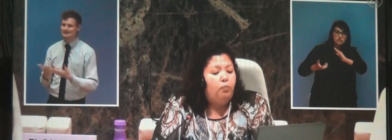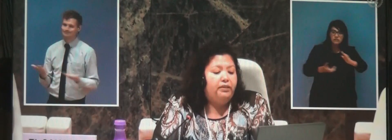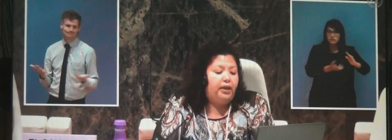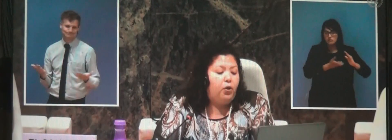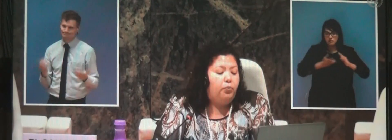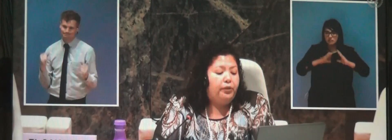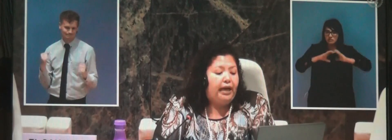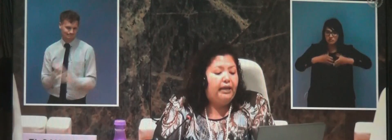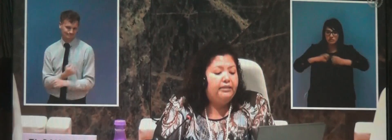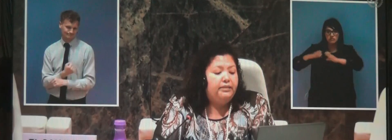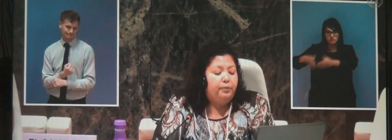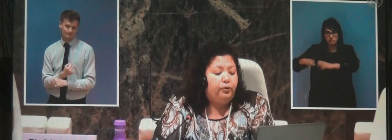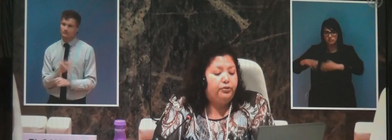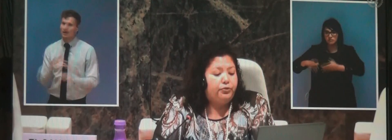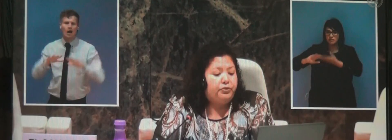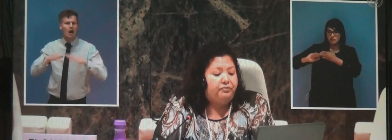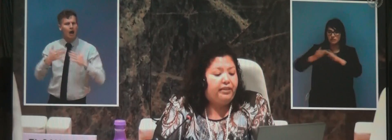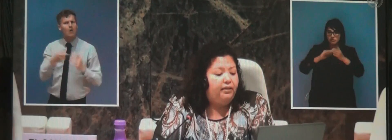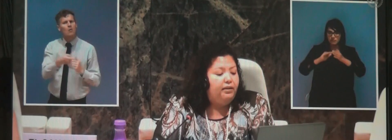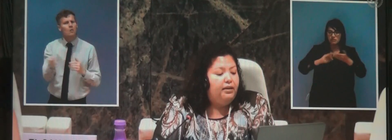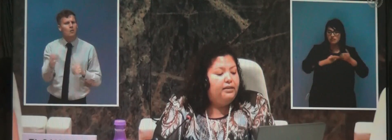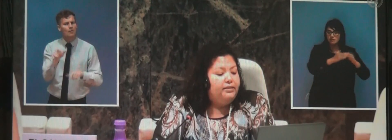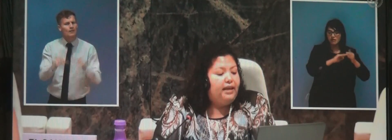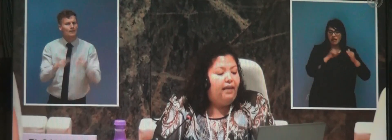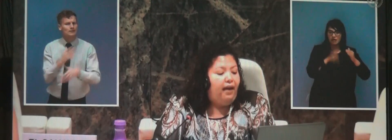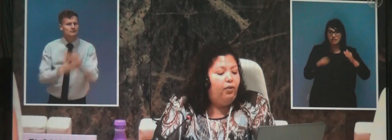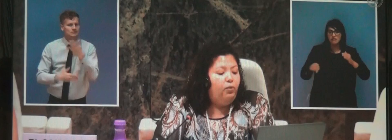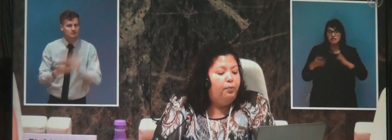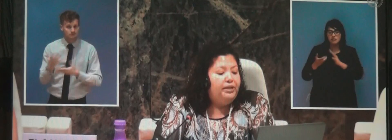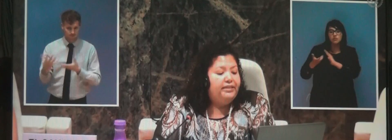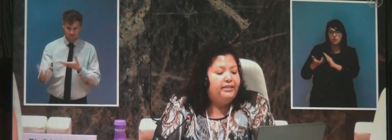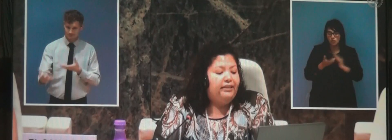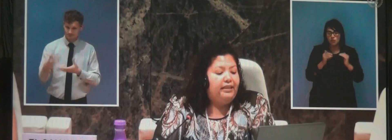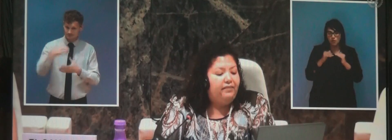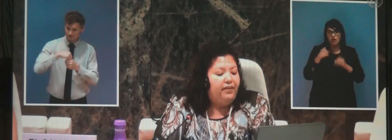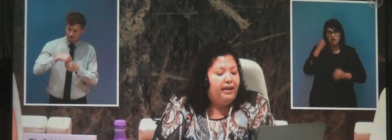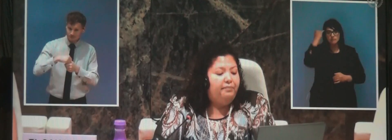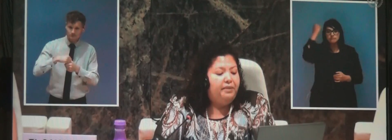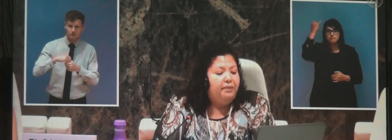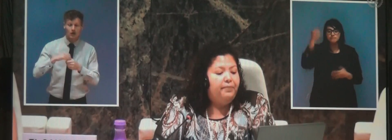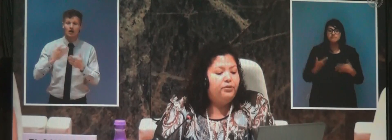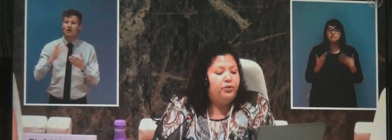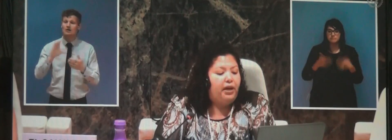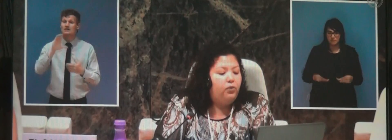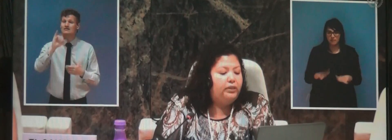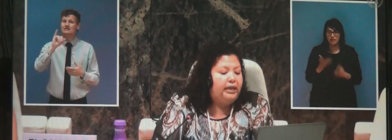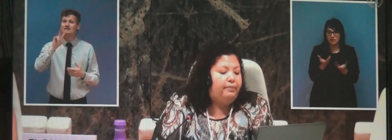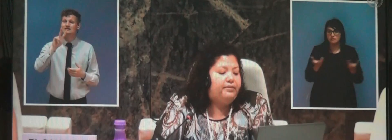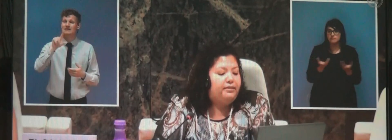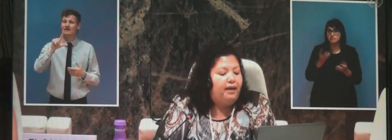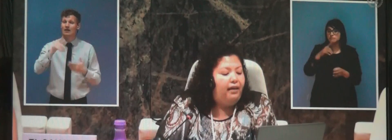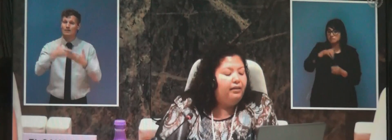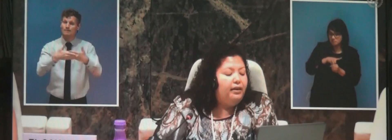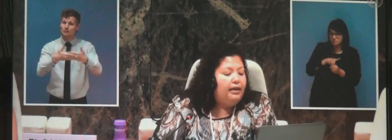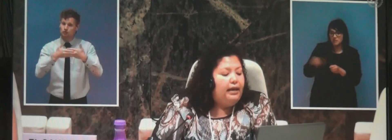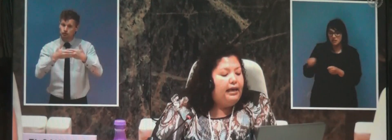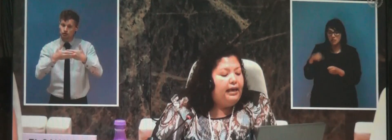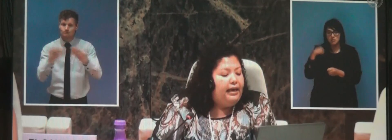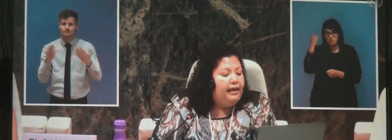los comités comunales de protección civil. Se ha dado por iniciativa de las mismas personas con